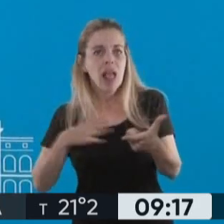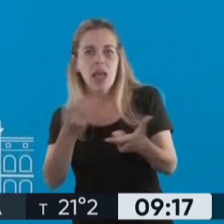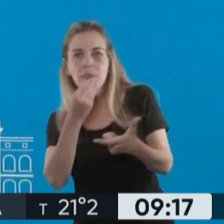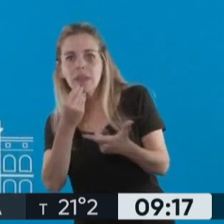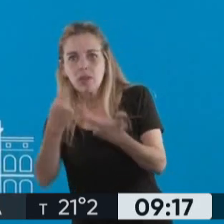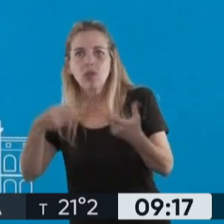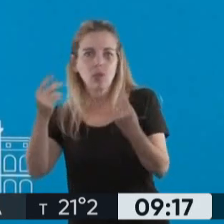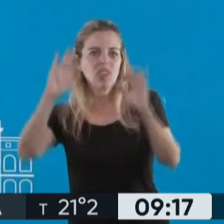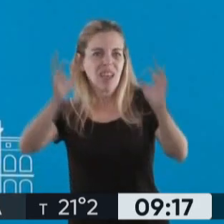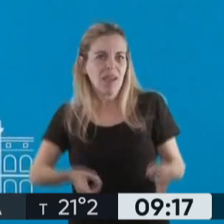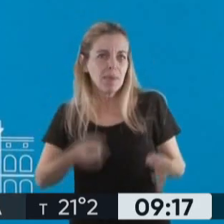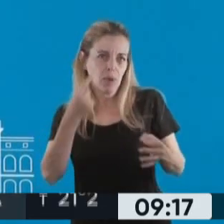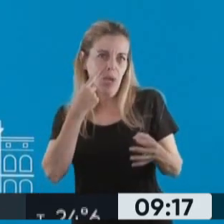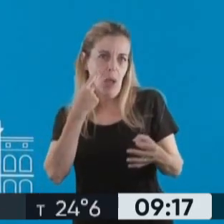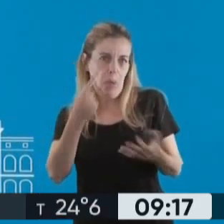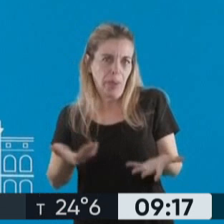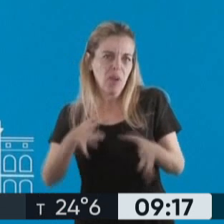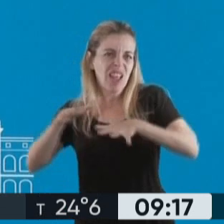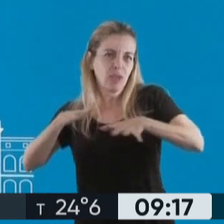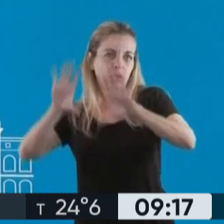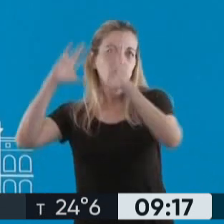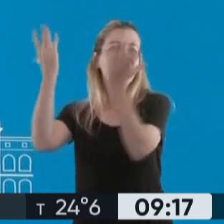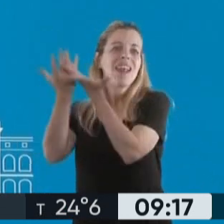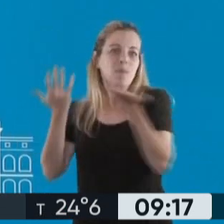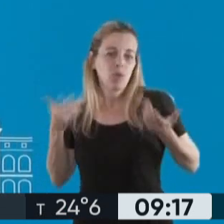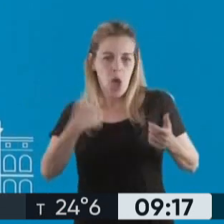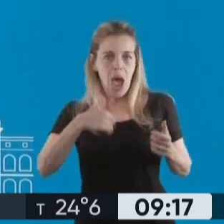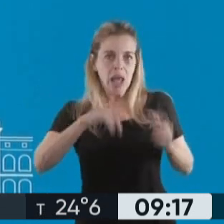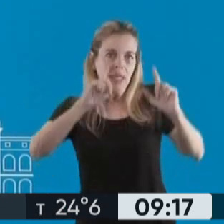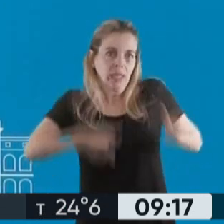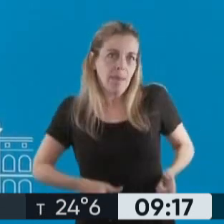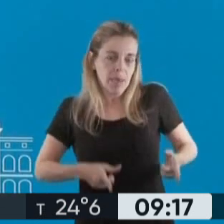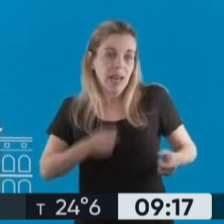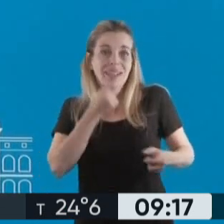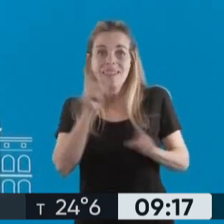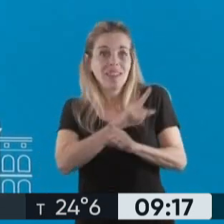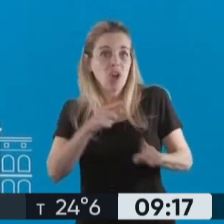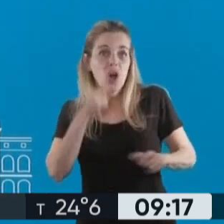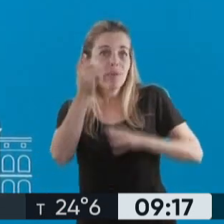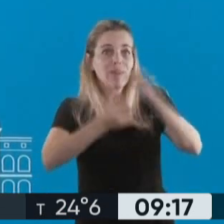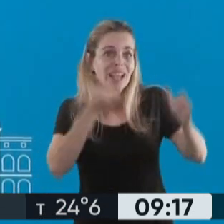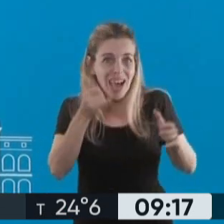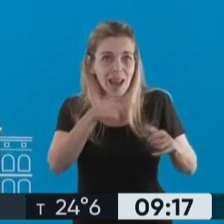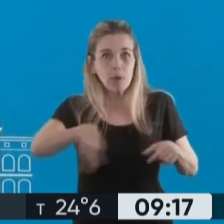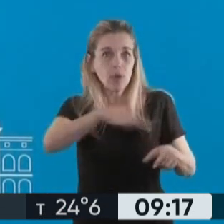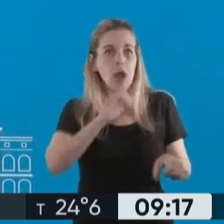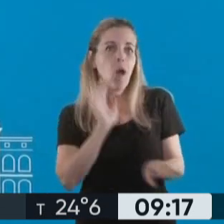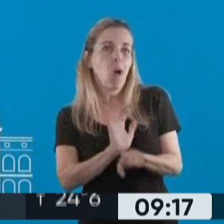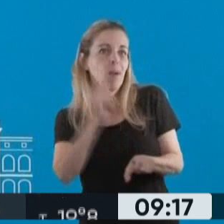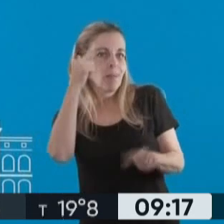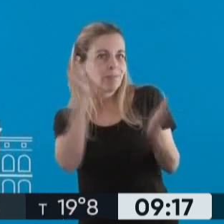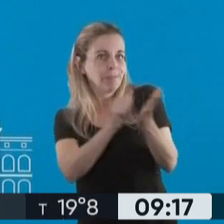está sucediendo en el mundo y que ya llegó a la Argentina. Seríamos necios si no le explicáramos a la población argentina que hay una